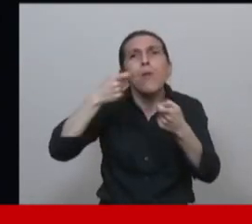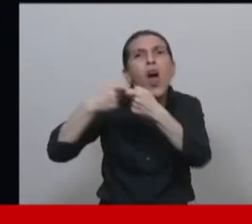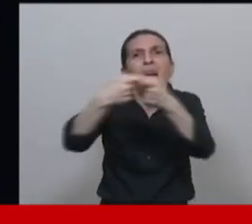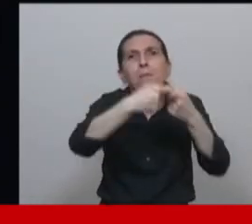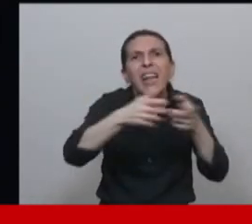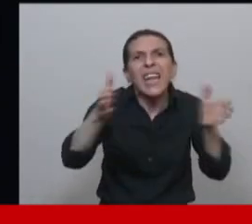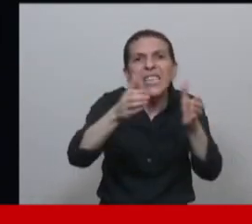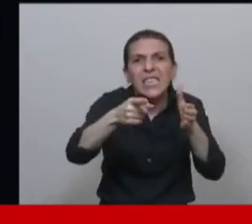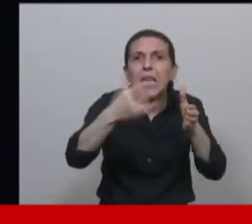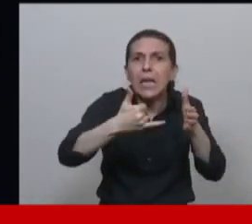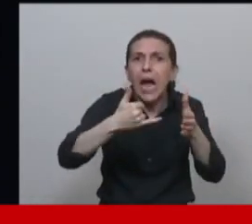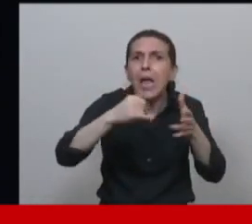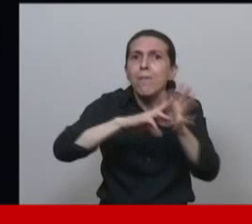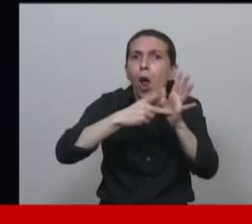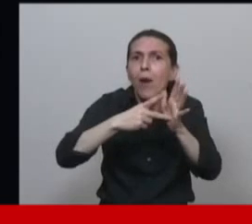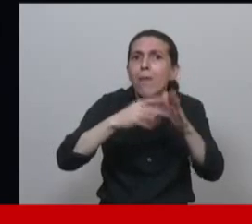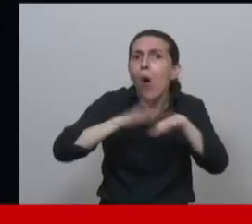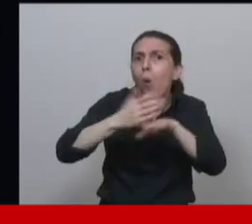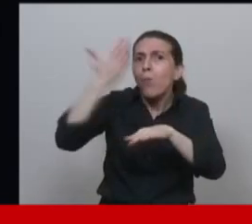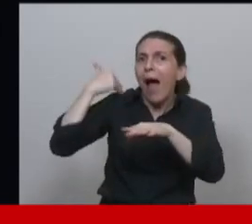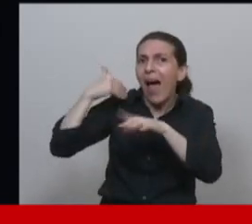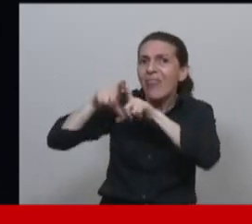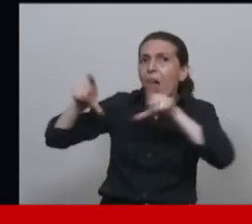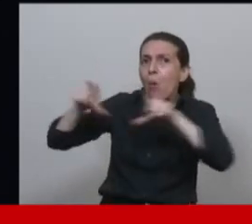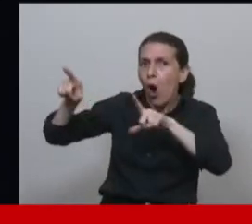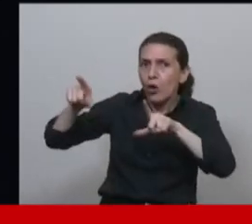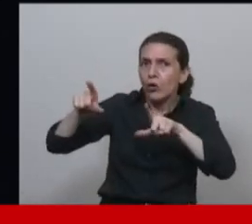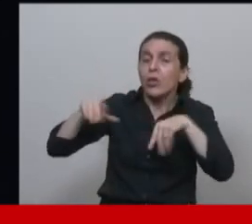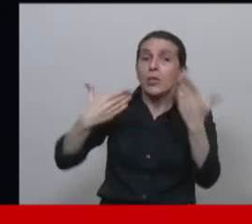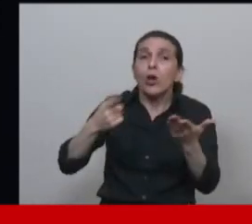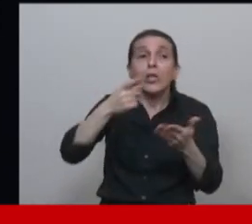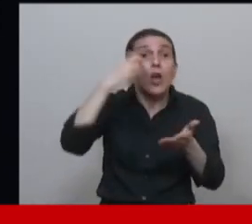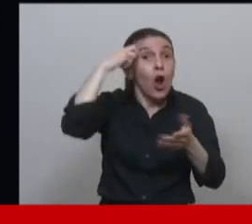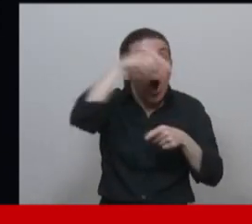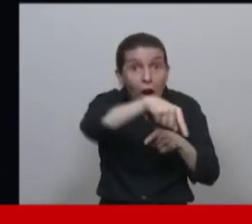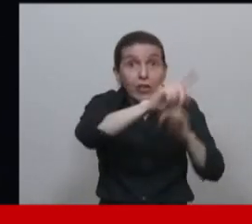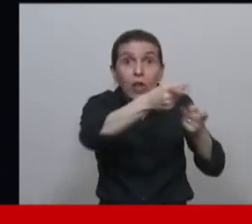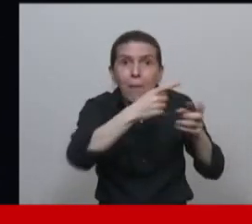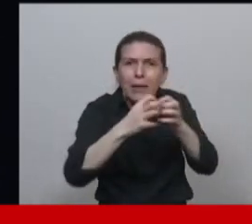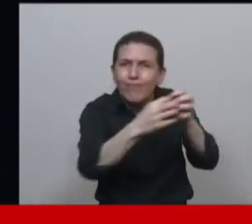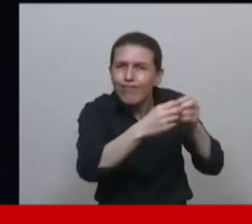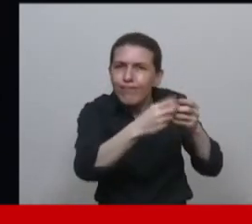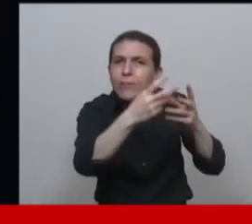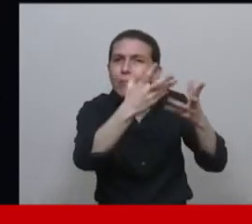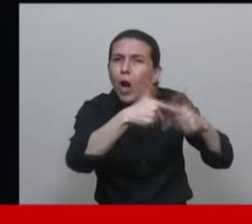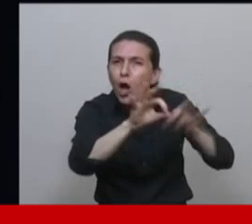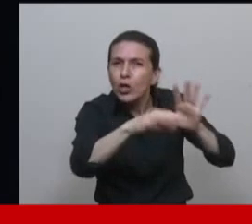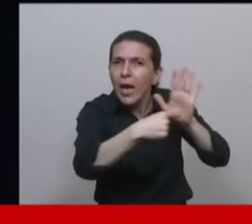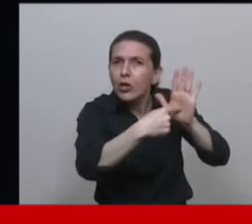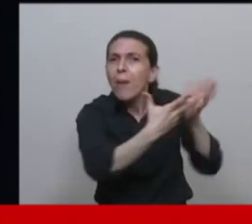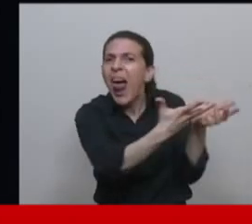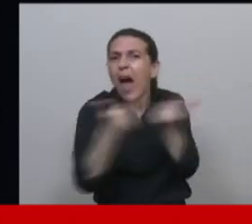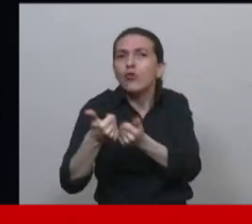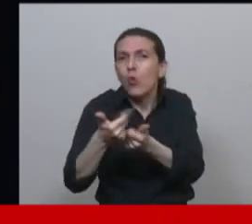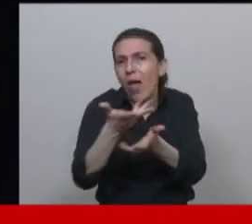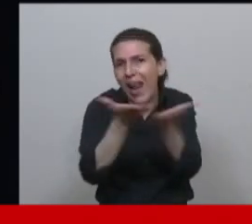situación en lo que es el mercado de capitales que sea estable. Así que el Congreso también nos está ayudando en todas estas cuestiones,